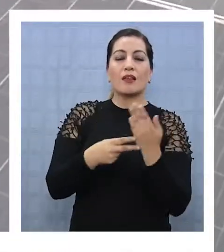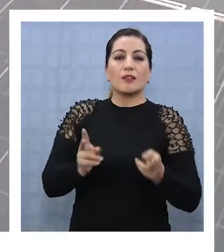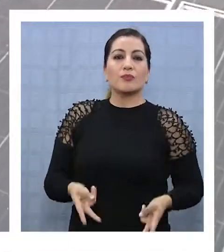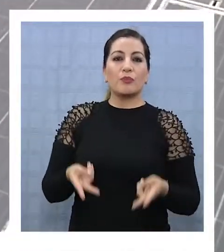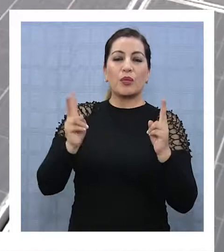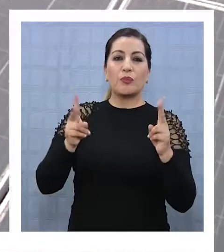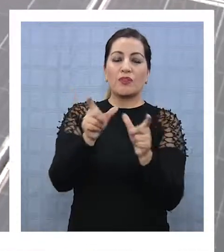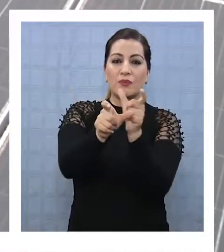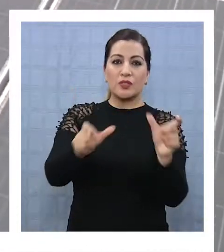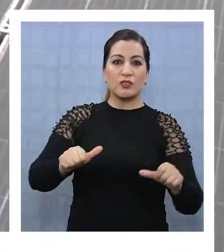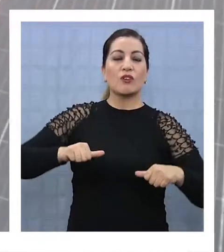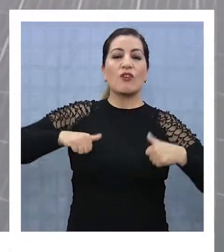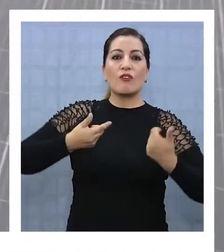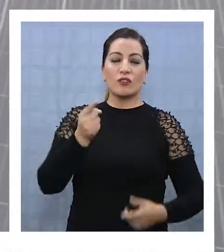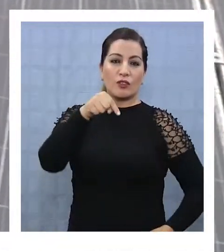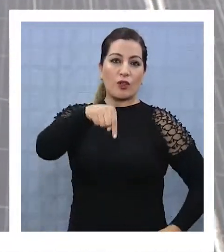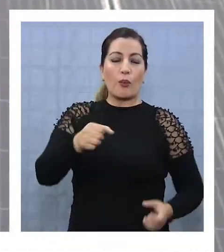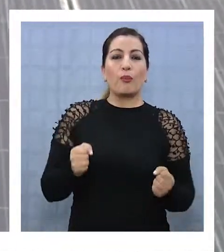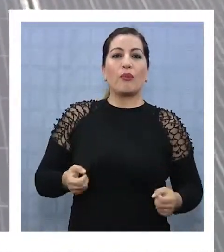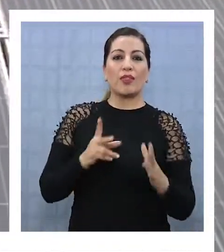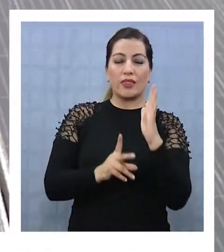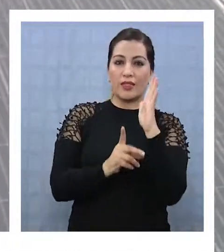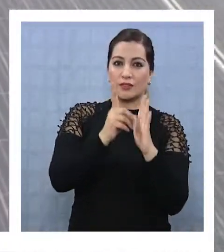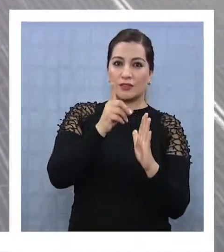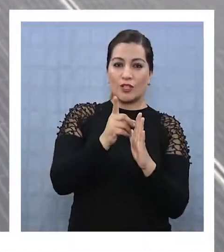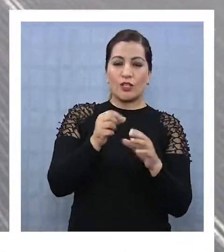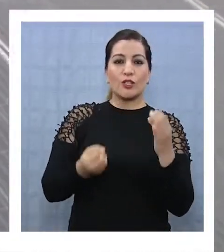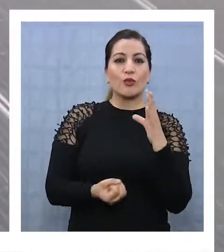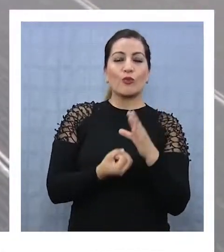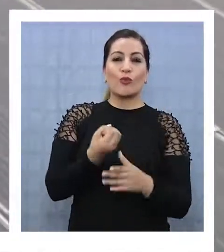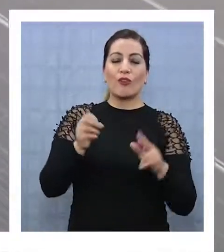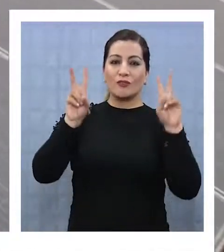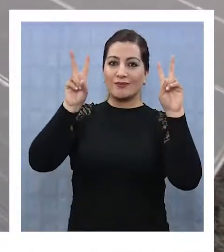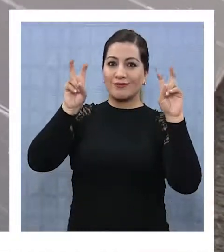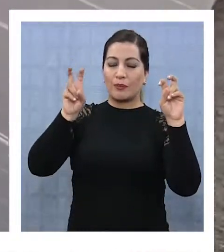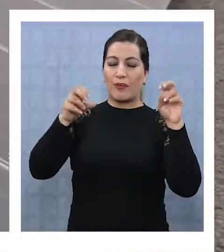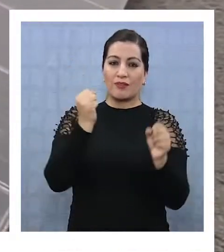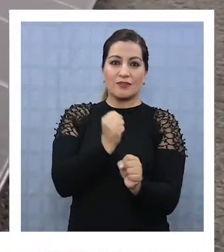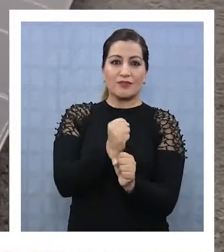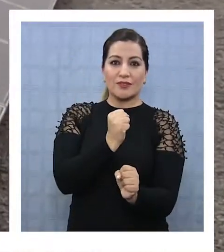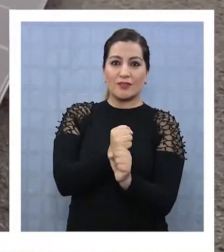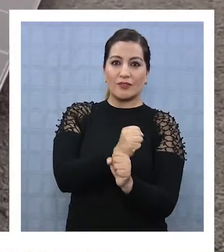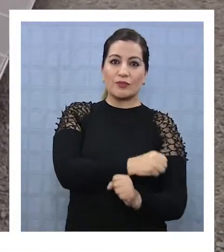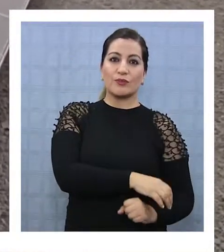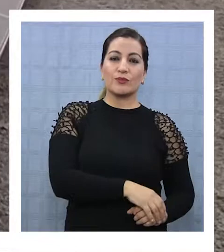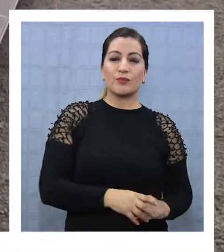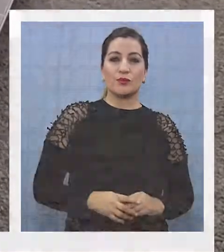permitirá que los jóvenes de hoy puedan desarrollarse en este nuevo ámbito laboral.